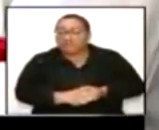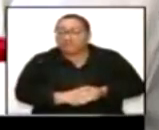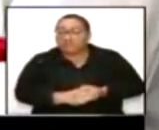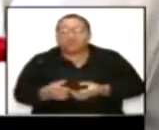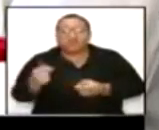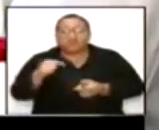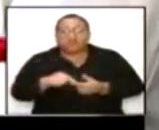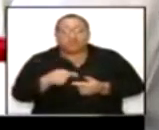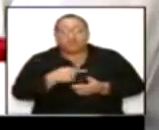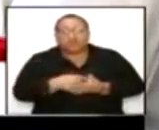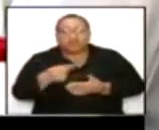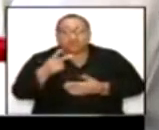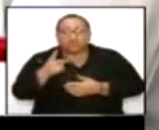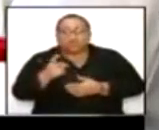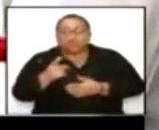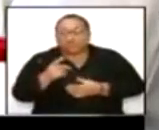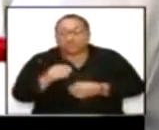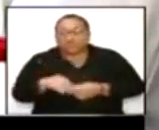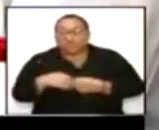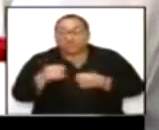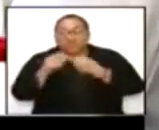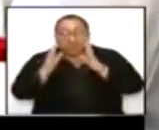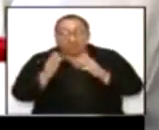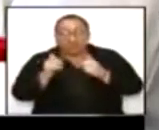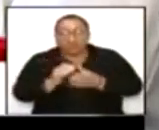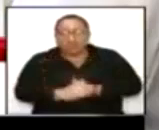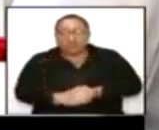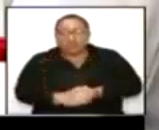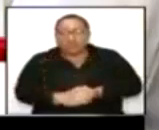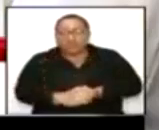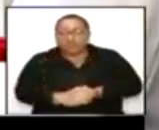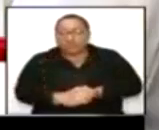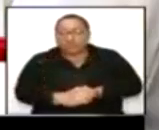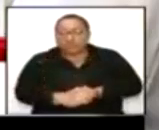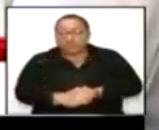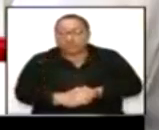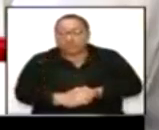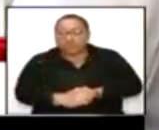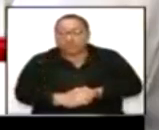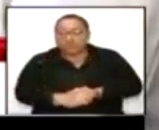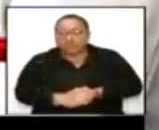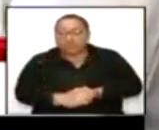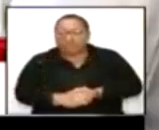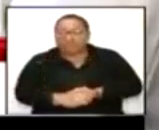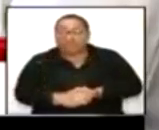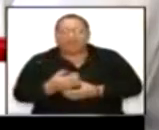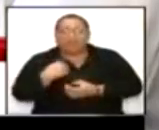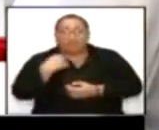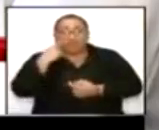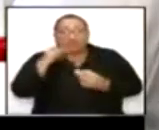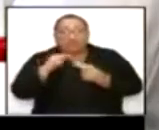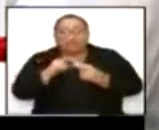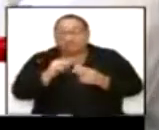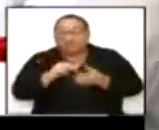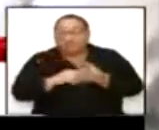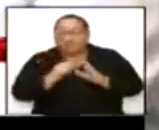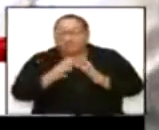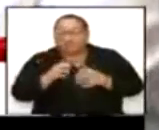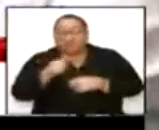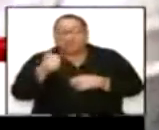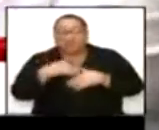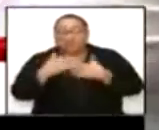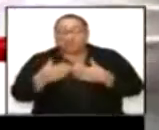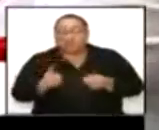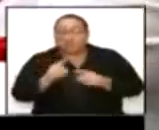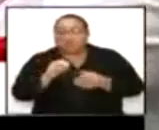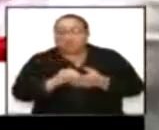Llegó en la semana 21. Le dieron la atención debida. No está en riesgo y se tiene conocimiento tardío. Es como cualquier otro embarazo,